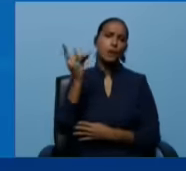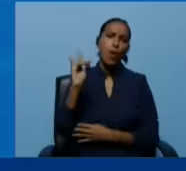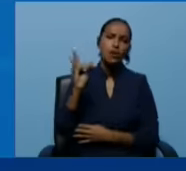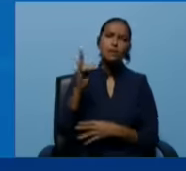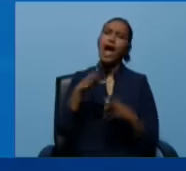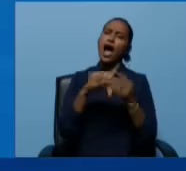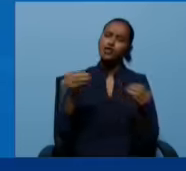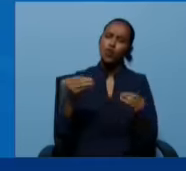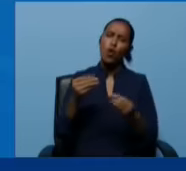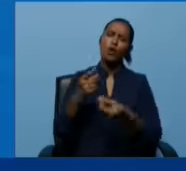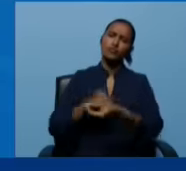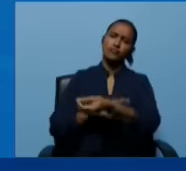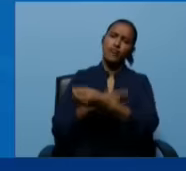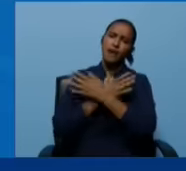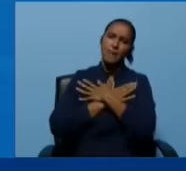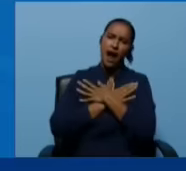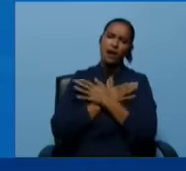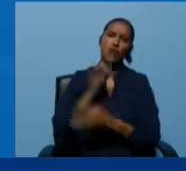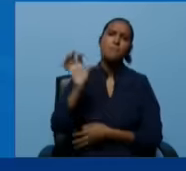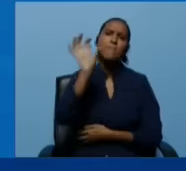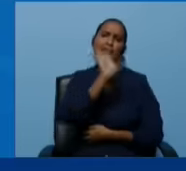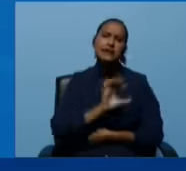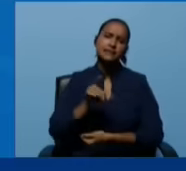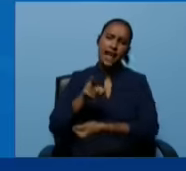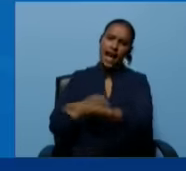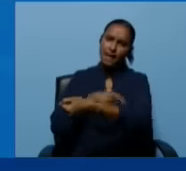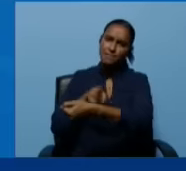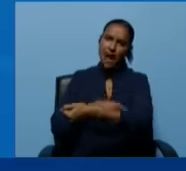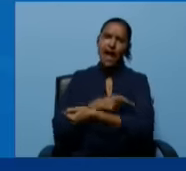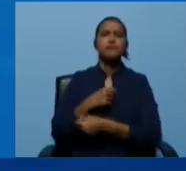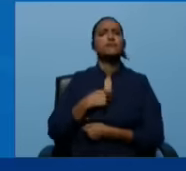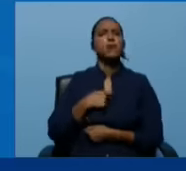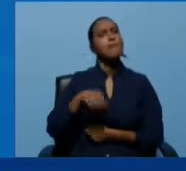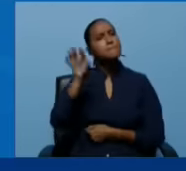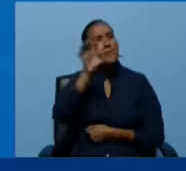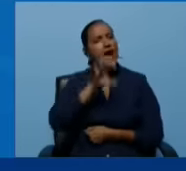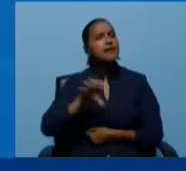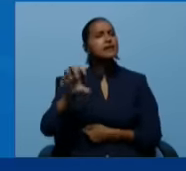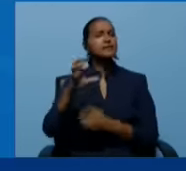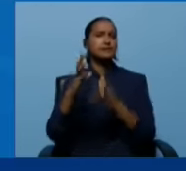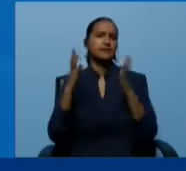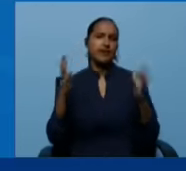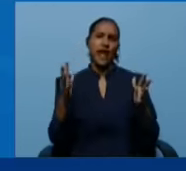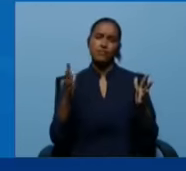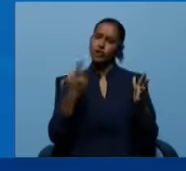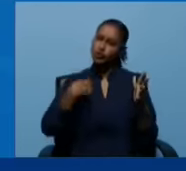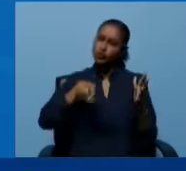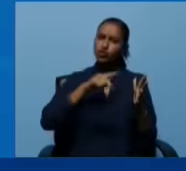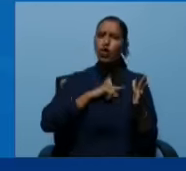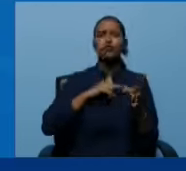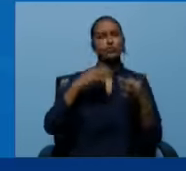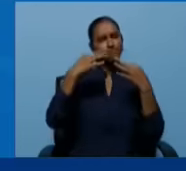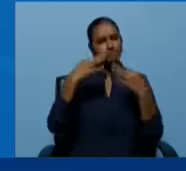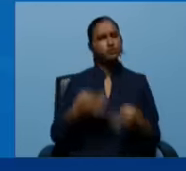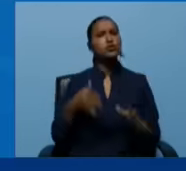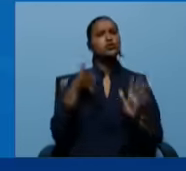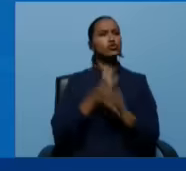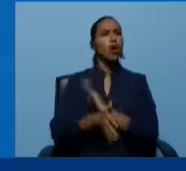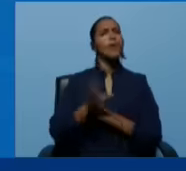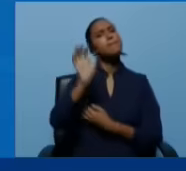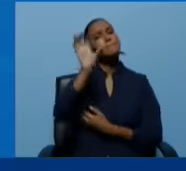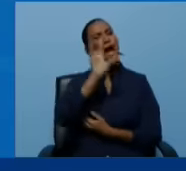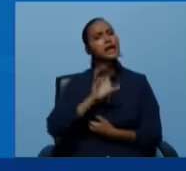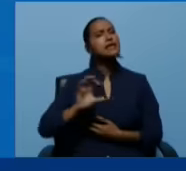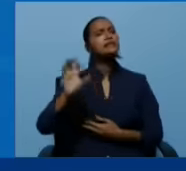nuestros hermanos de la patria grande. Somos el núcleo vital de la patria grande,